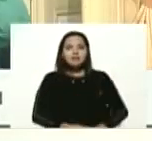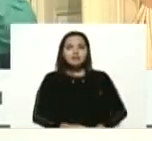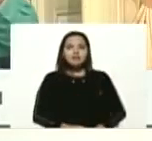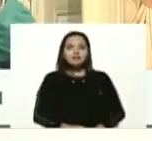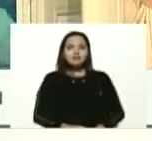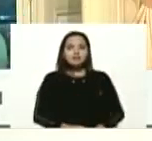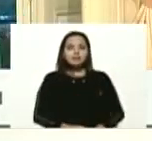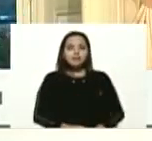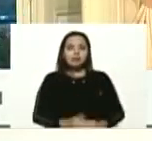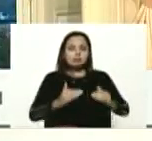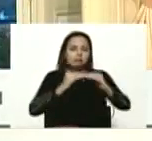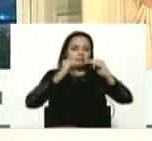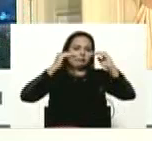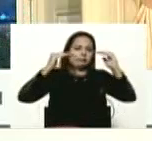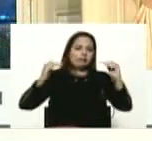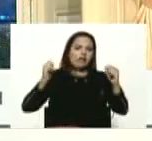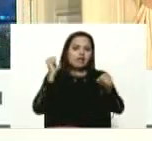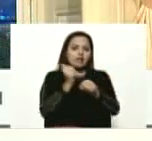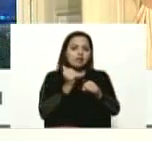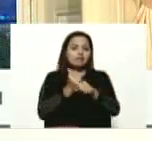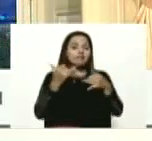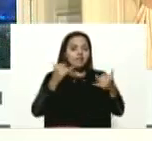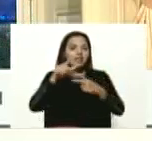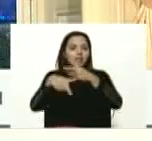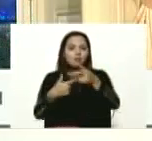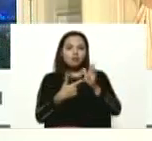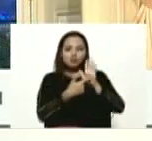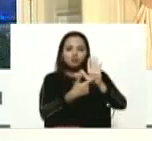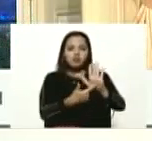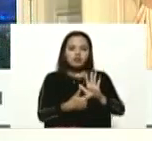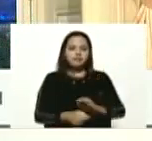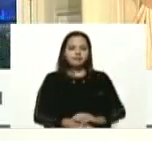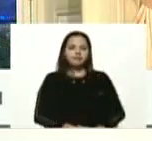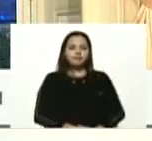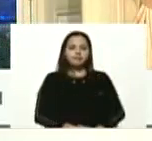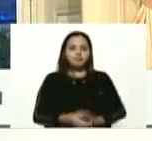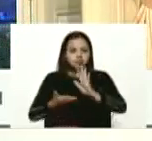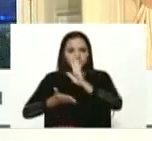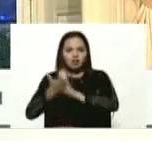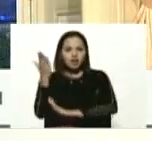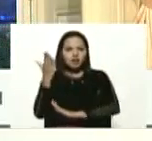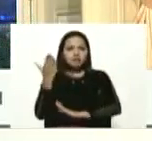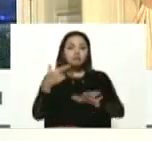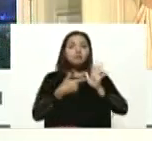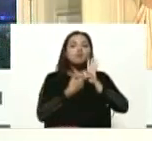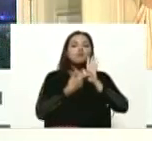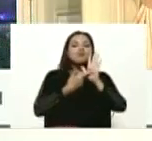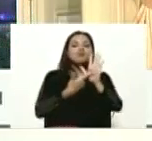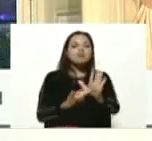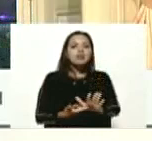un altísimo nivel. Ya lo mostraremos. Vamos a ir para allá, Tare, para mostrar